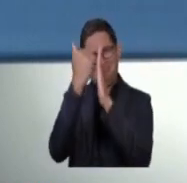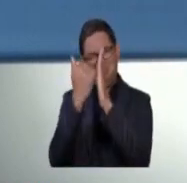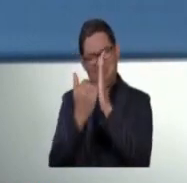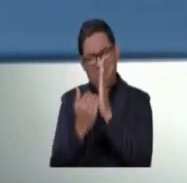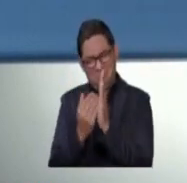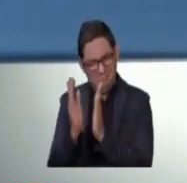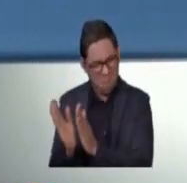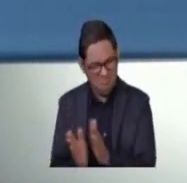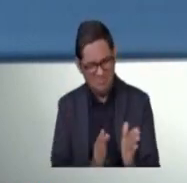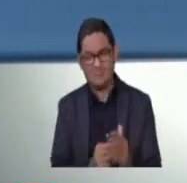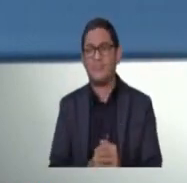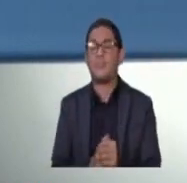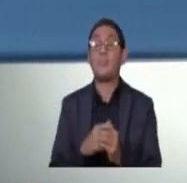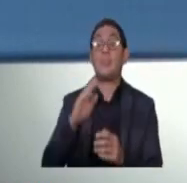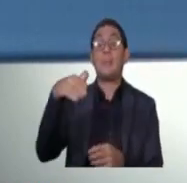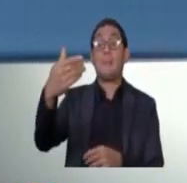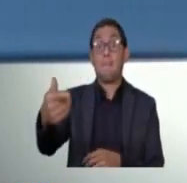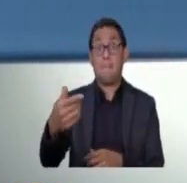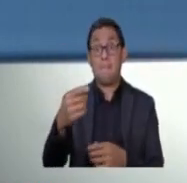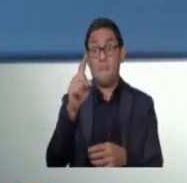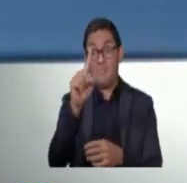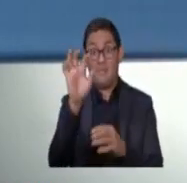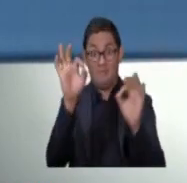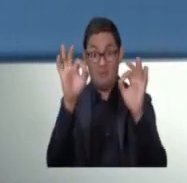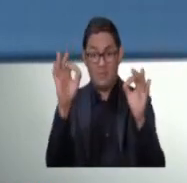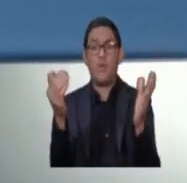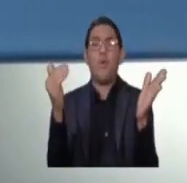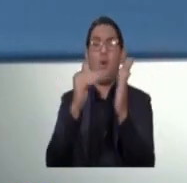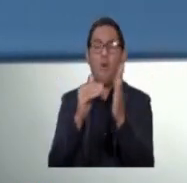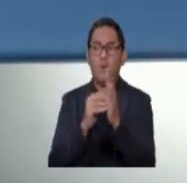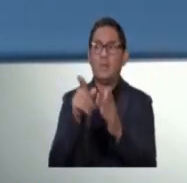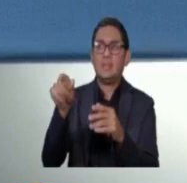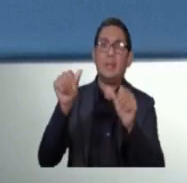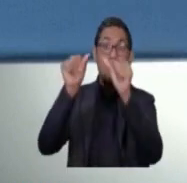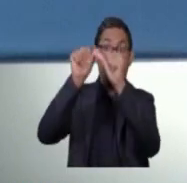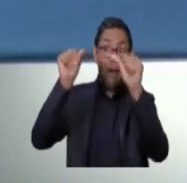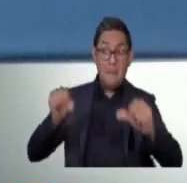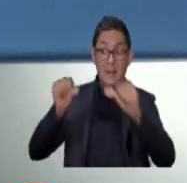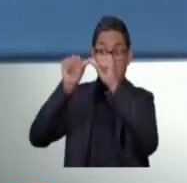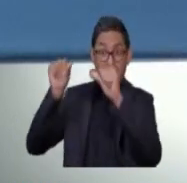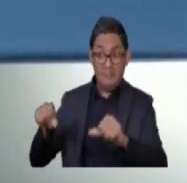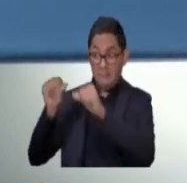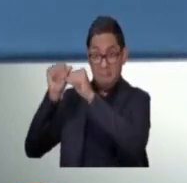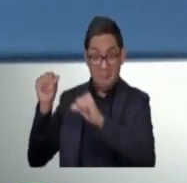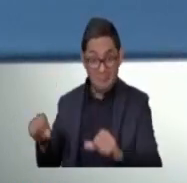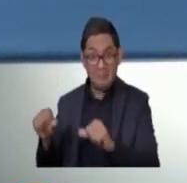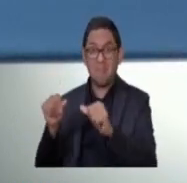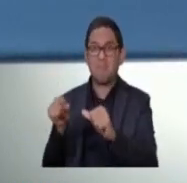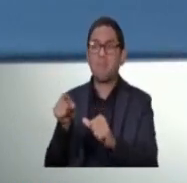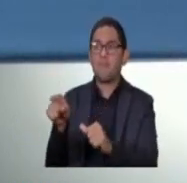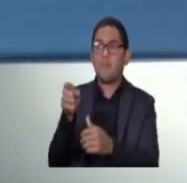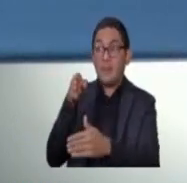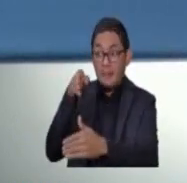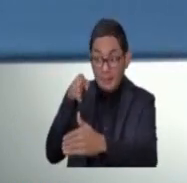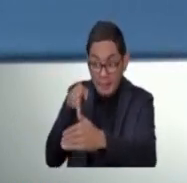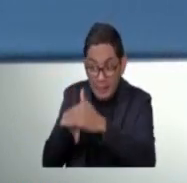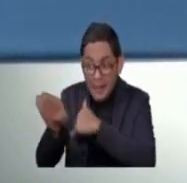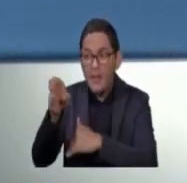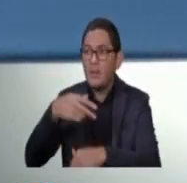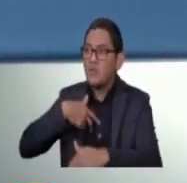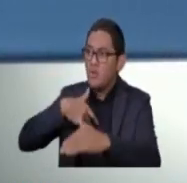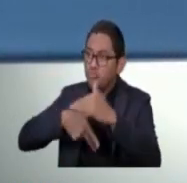podrán reabrir sus puertas los comercios al por menor de manera presencial